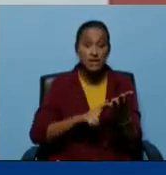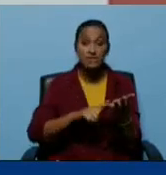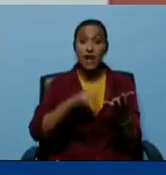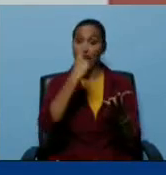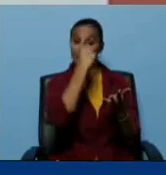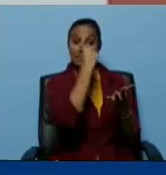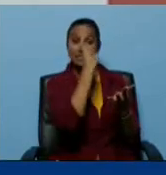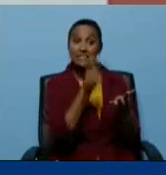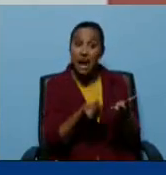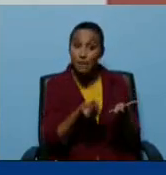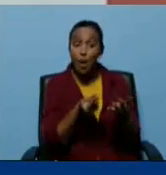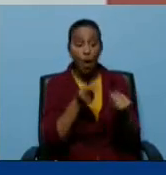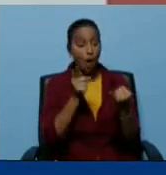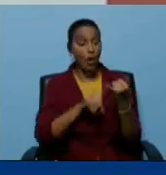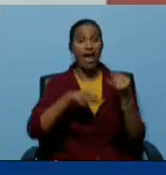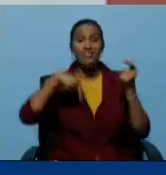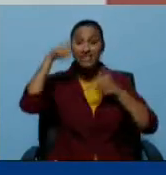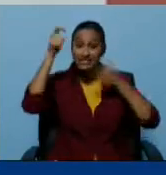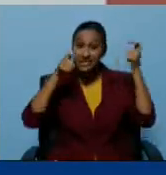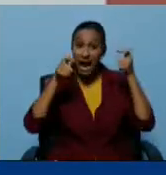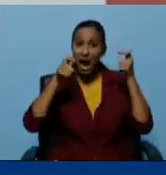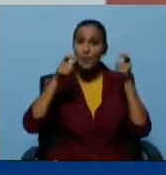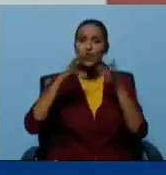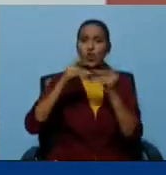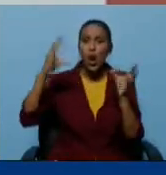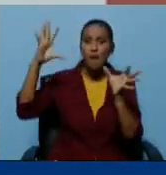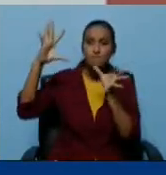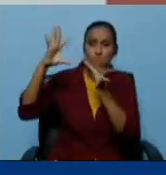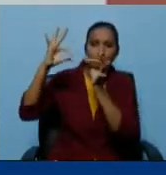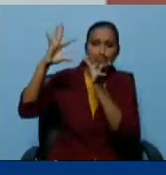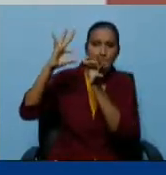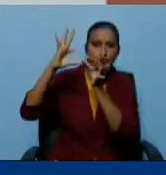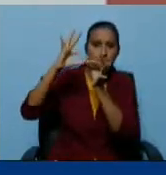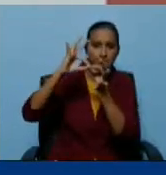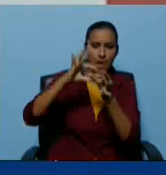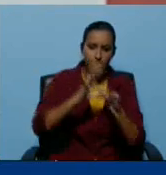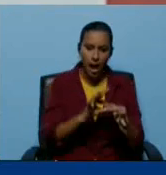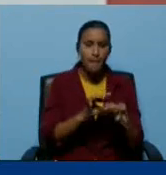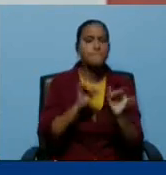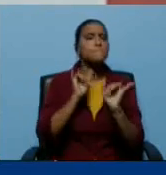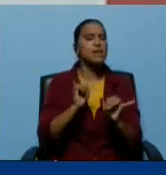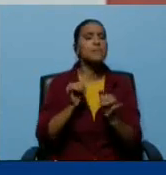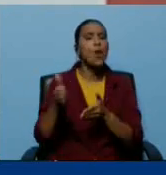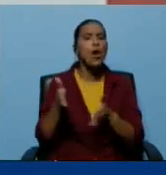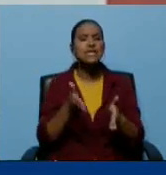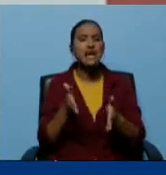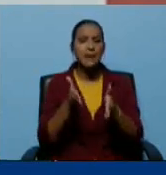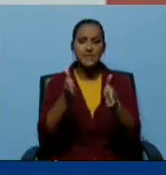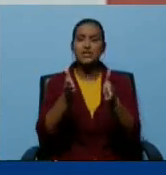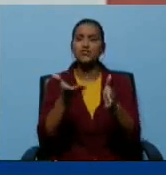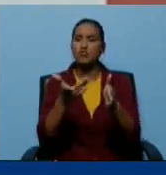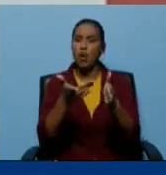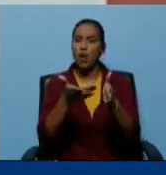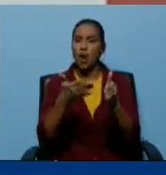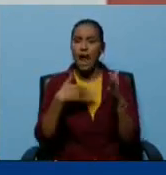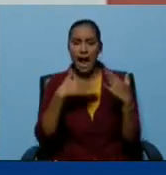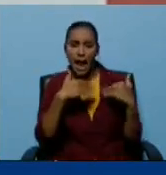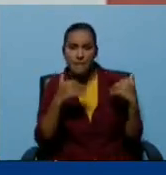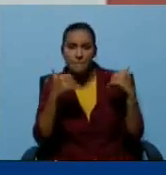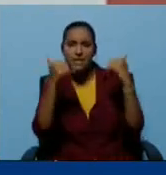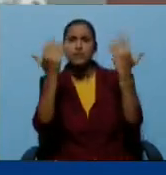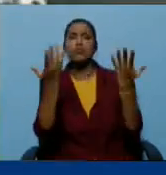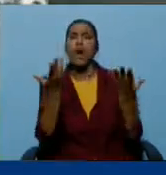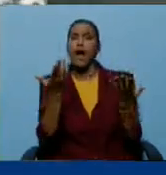mismo camino desde el punto de vista humano, espiritual. Es un camino sagrado.